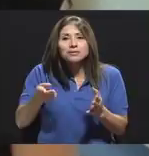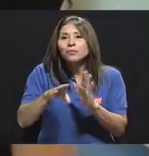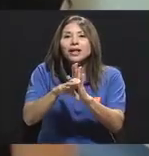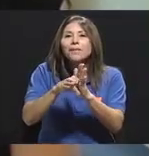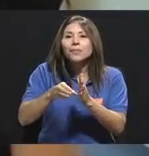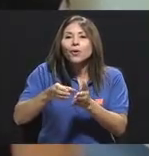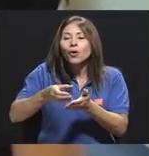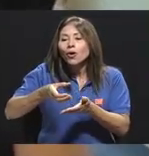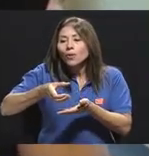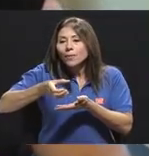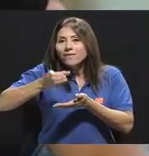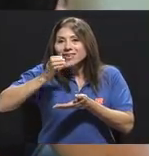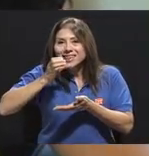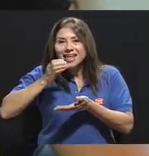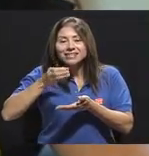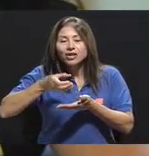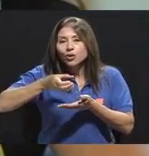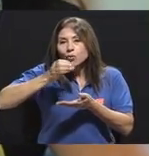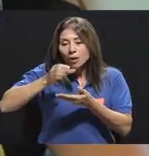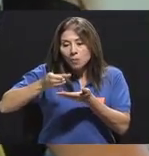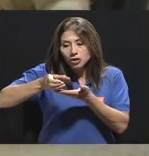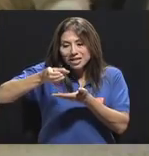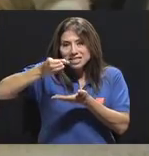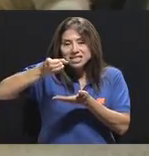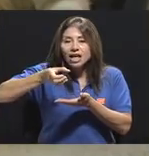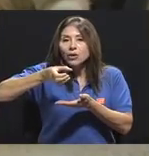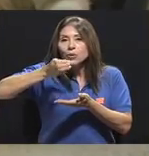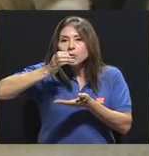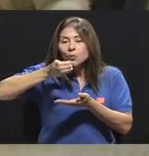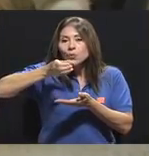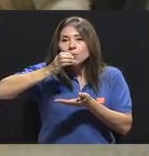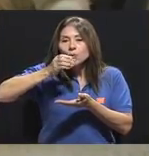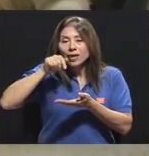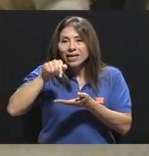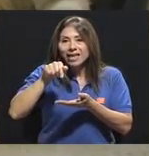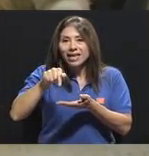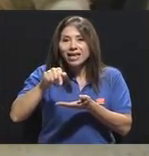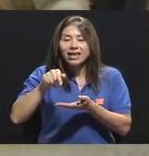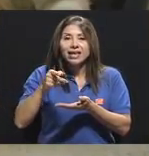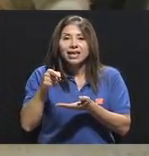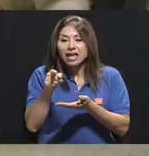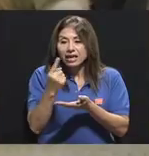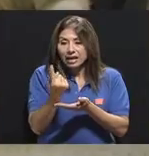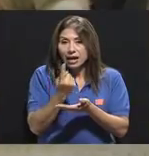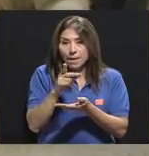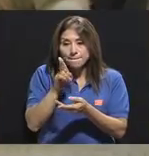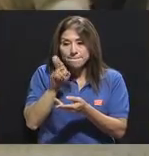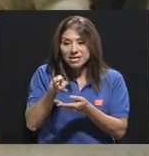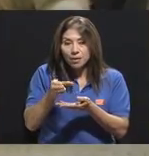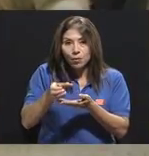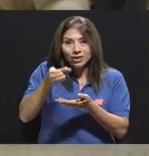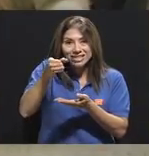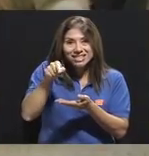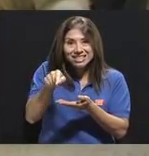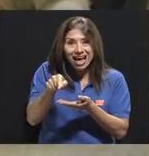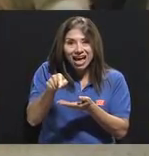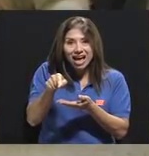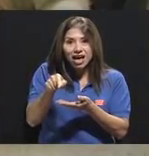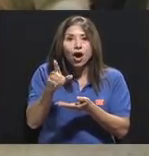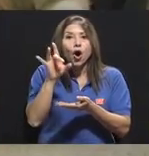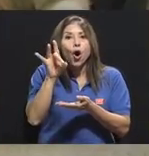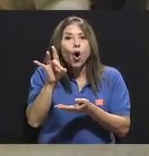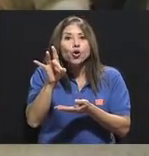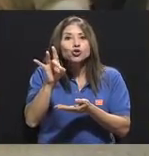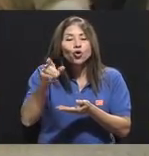eh carbonatadas verdad eh tienen en una misma en una sola botellita ocho cucharaditas de azúcar